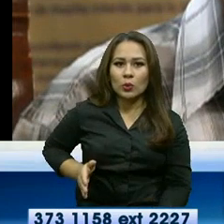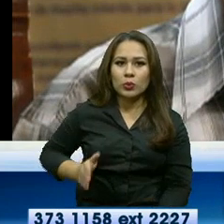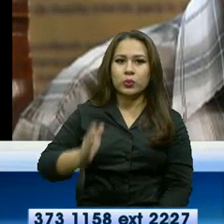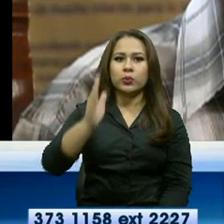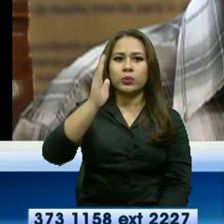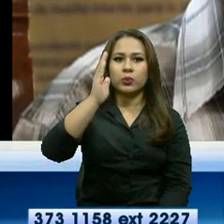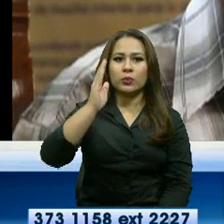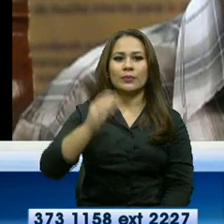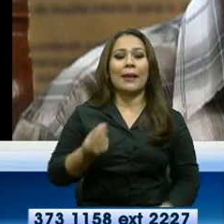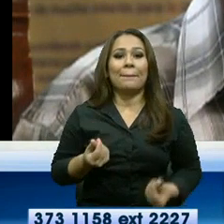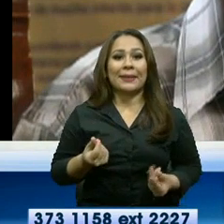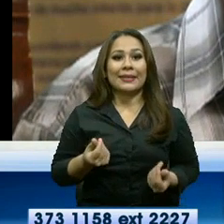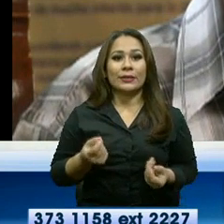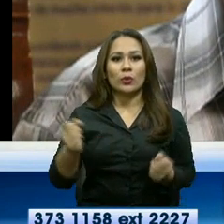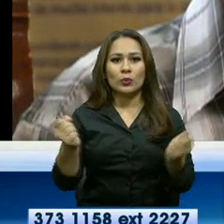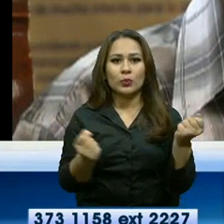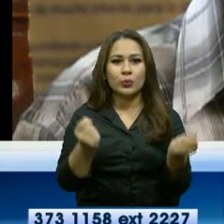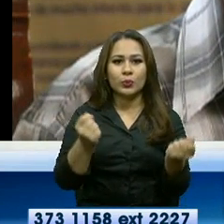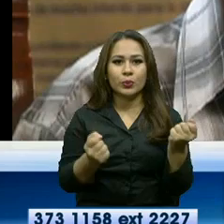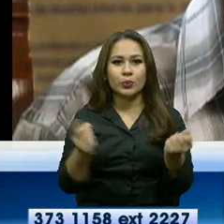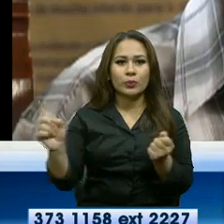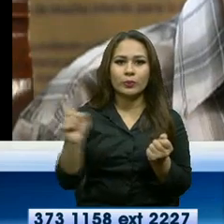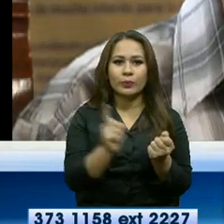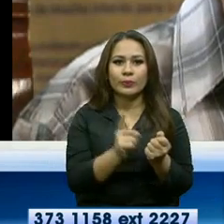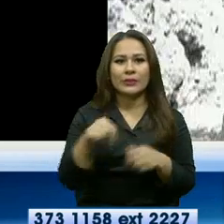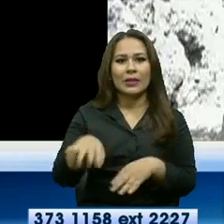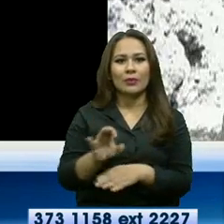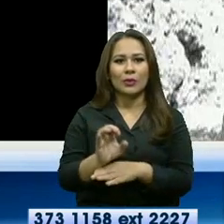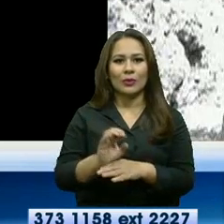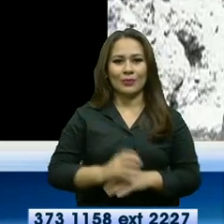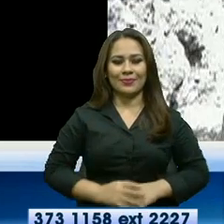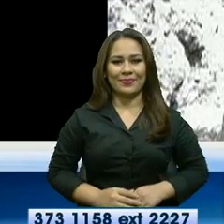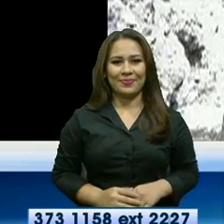el regulador de los precios del transporte aquí en el Ecuador.